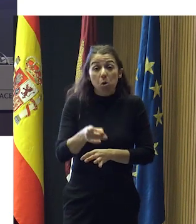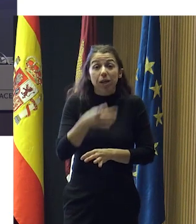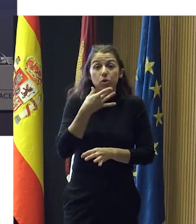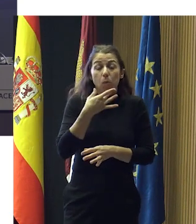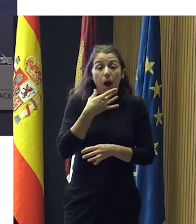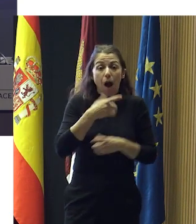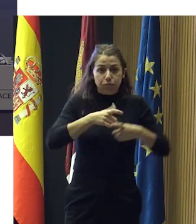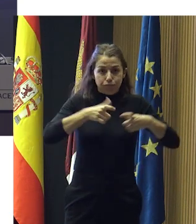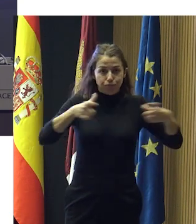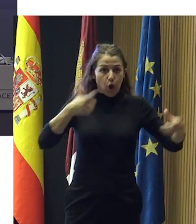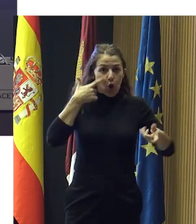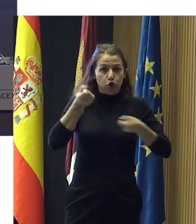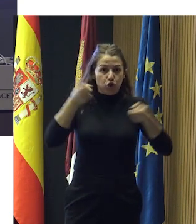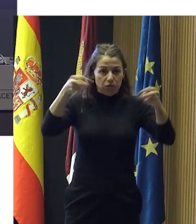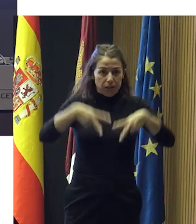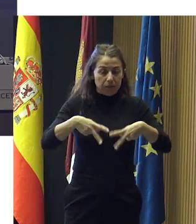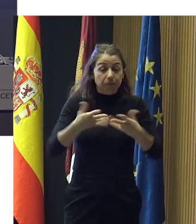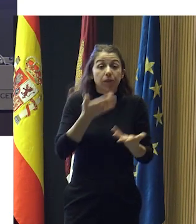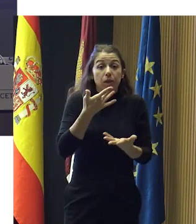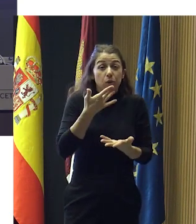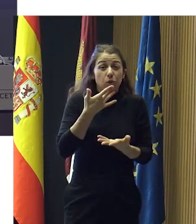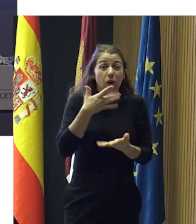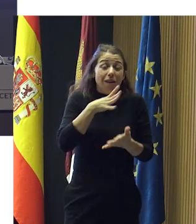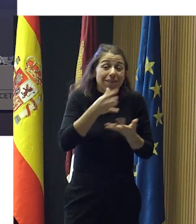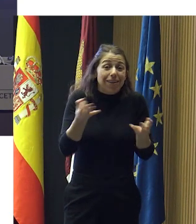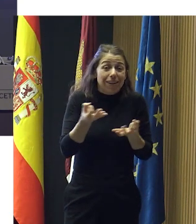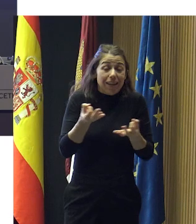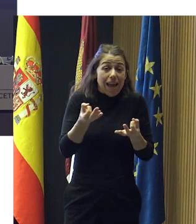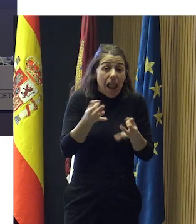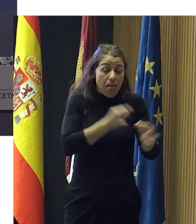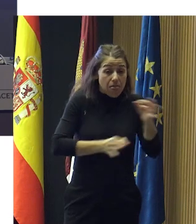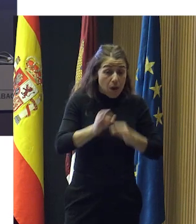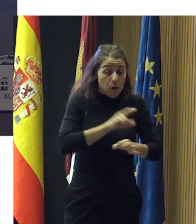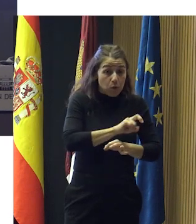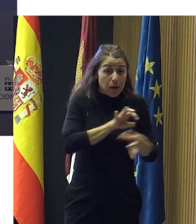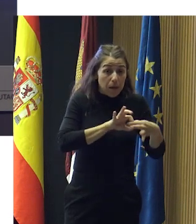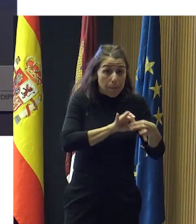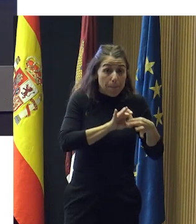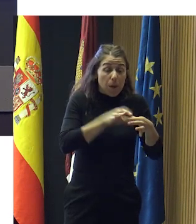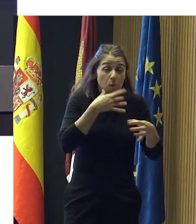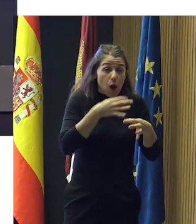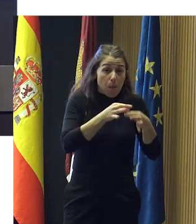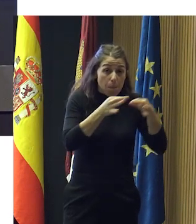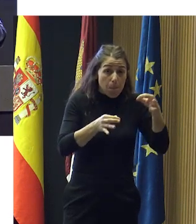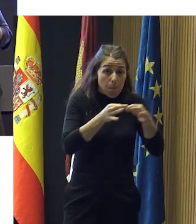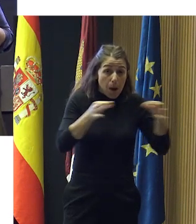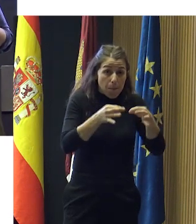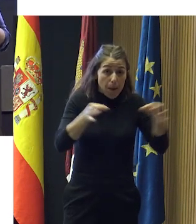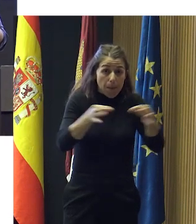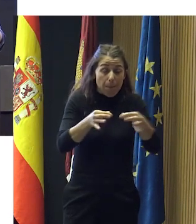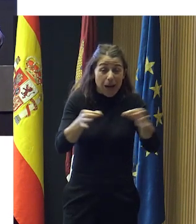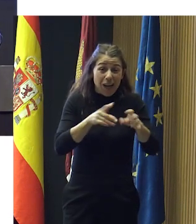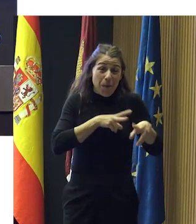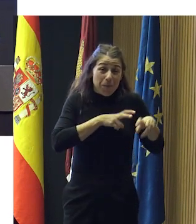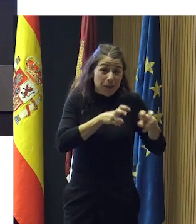a crecer de forma descontrolada. Esto va a provocar pues, que la célula tumoral simplemente pues, empiece a dividirse de una manera que en un